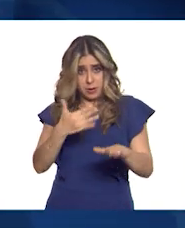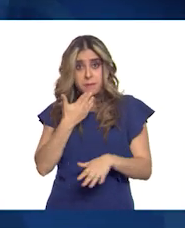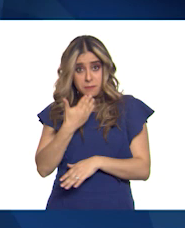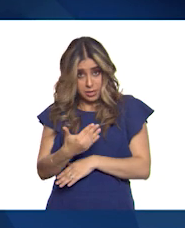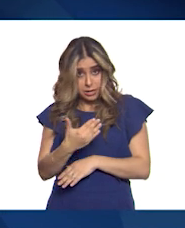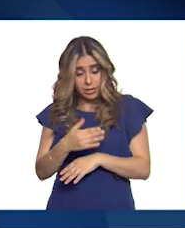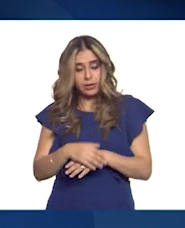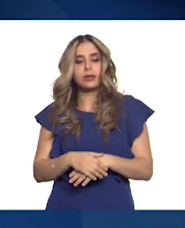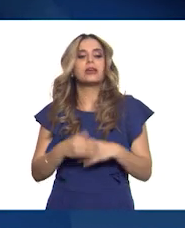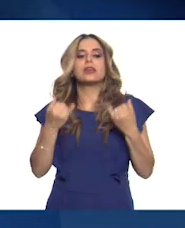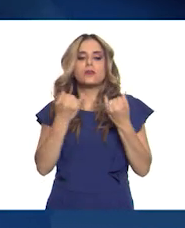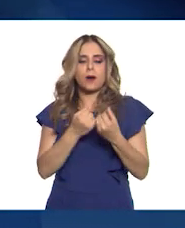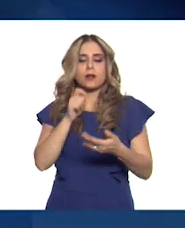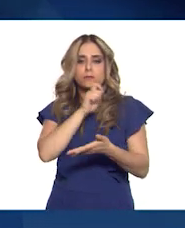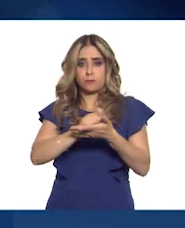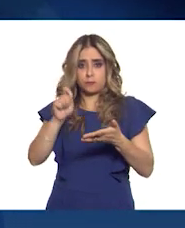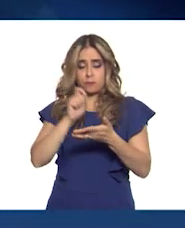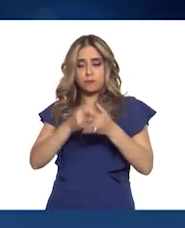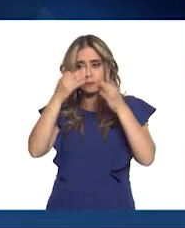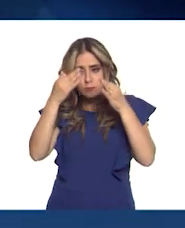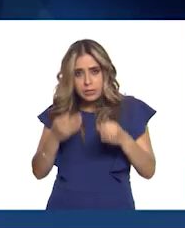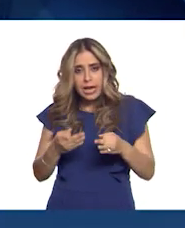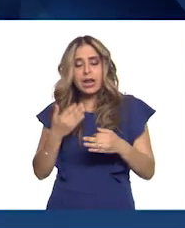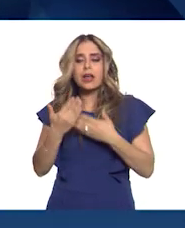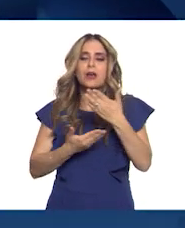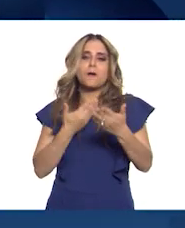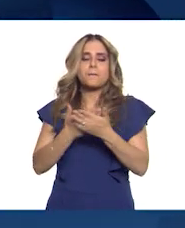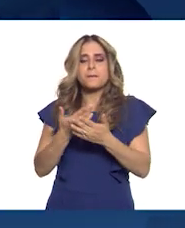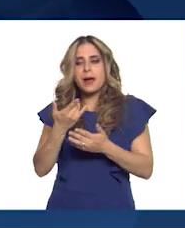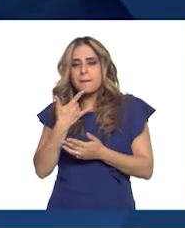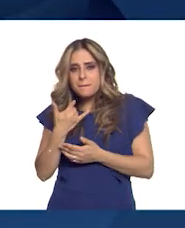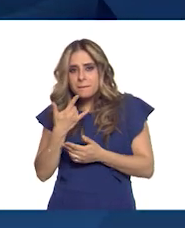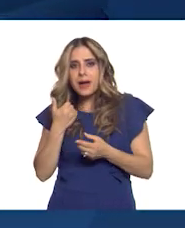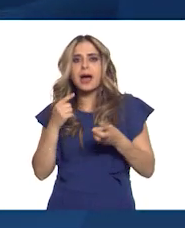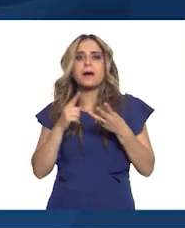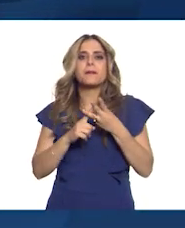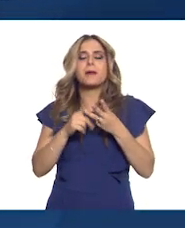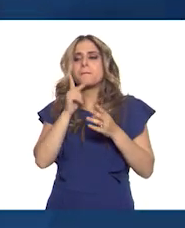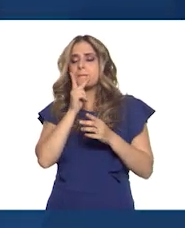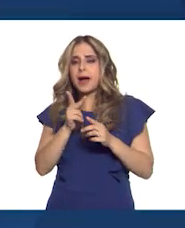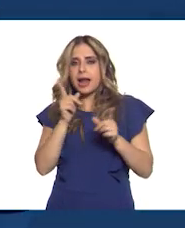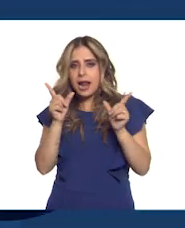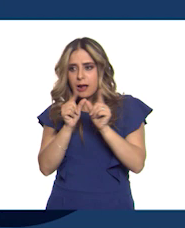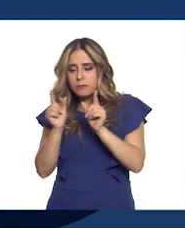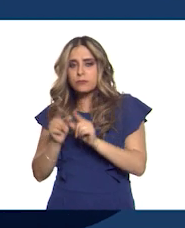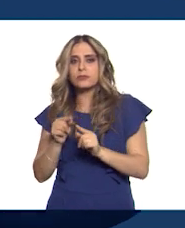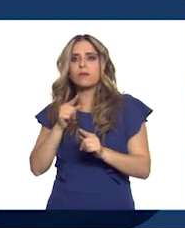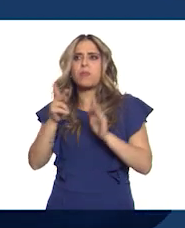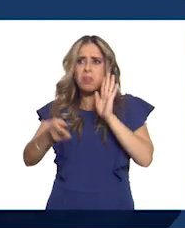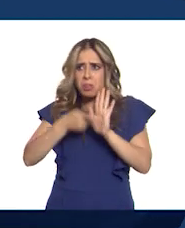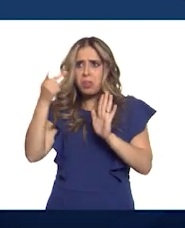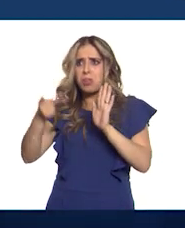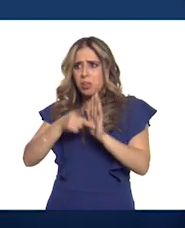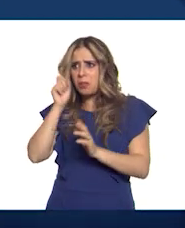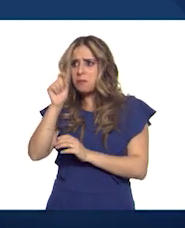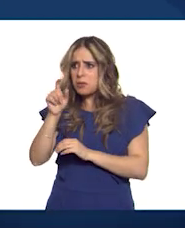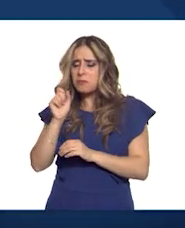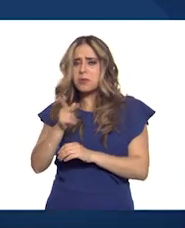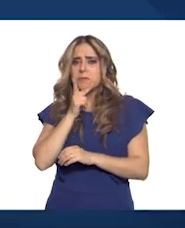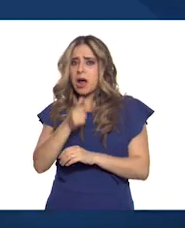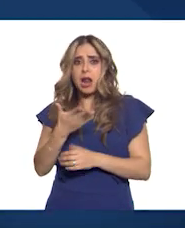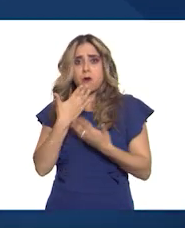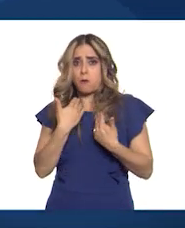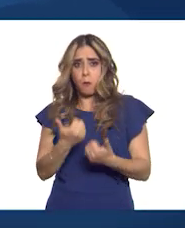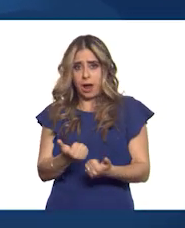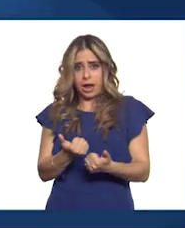utilizan expresiones formales y de cortesía, así como abreviaturas. No hay redundancia o repeticiones y si las hay,